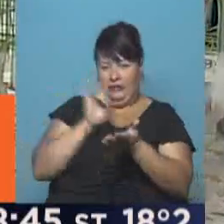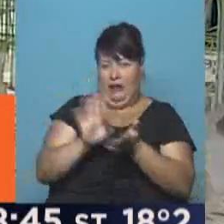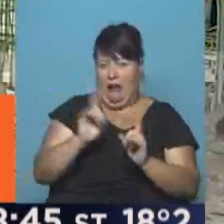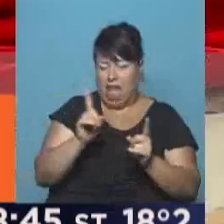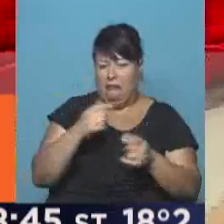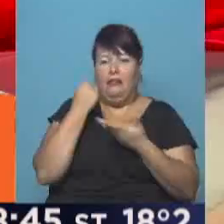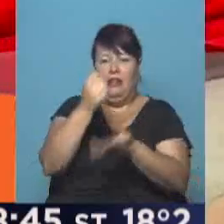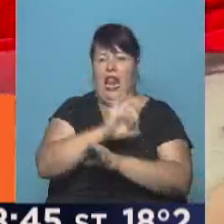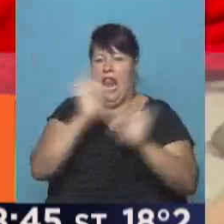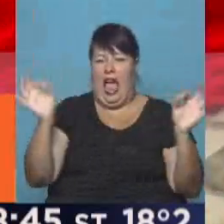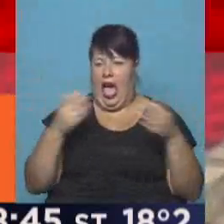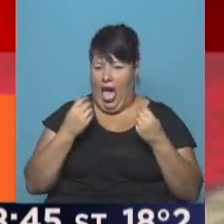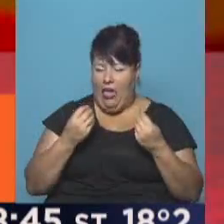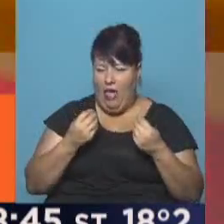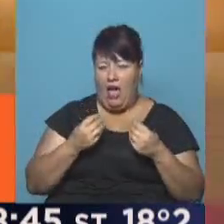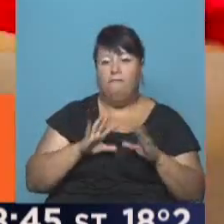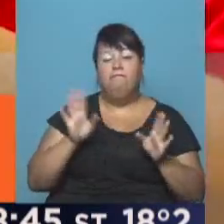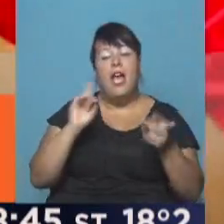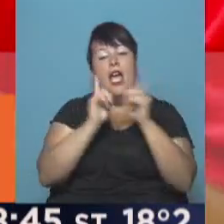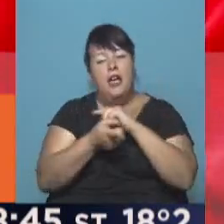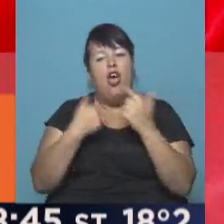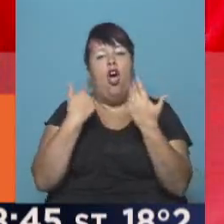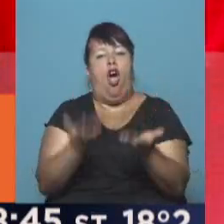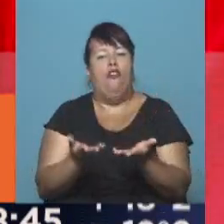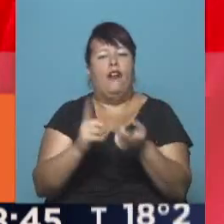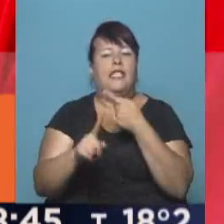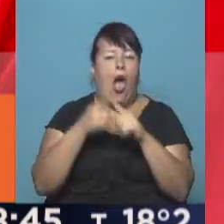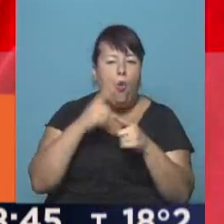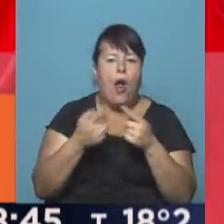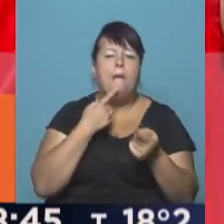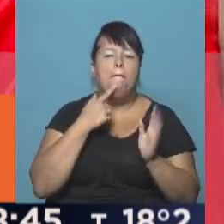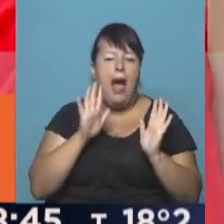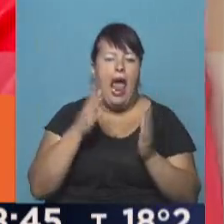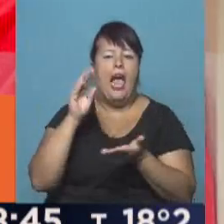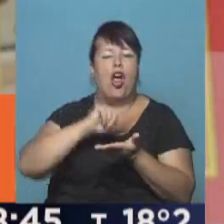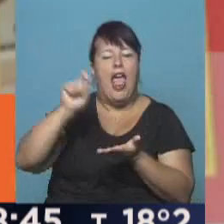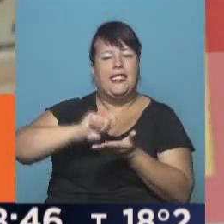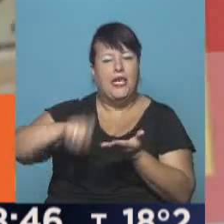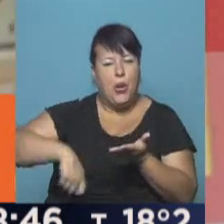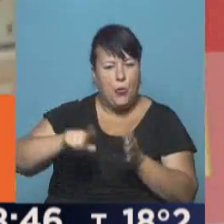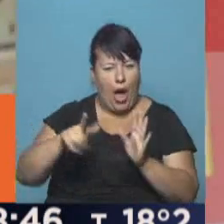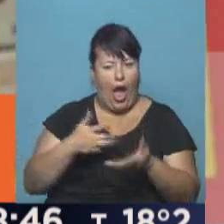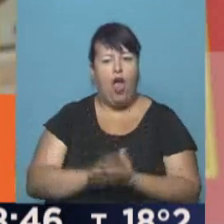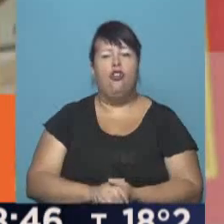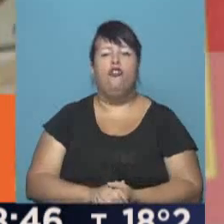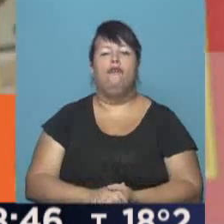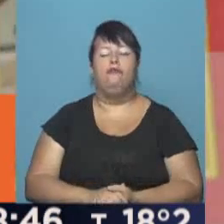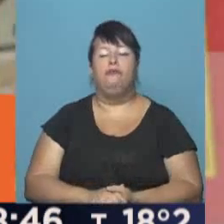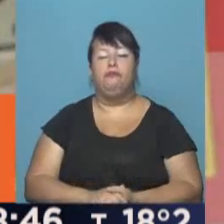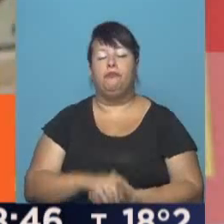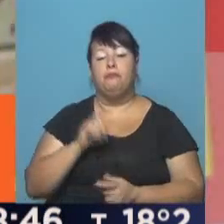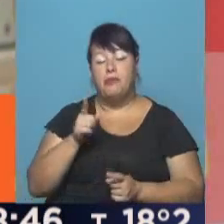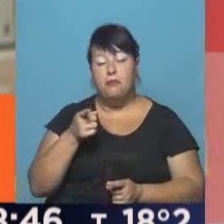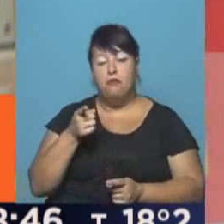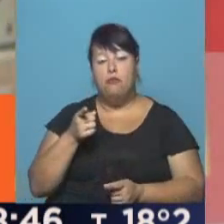sin indemnización. En cambio le ofrecen un acuerdo de palabra frente a un escribano público, el